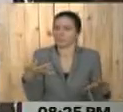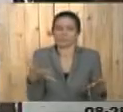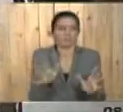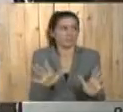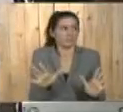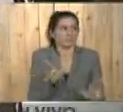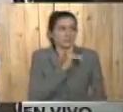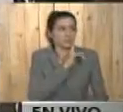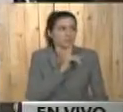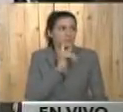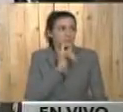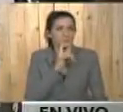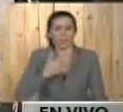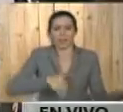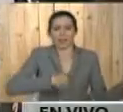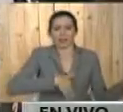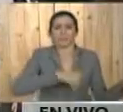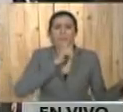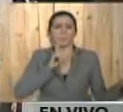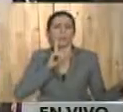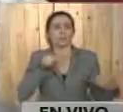llamas tú? La guitarrista.